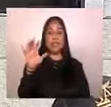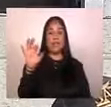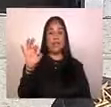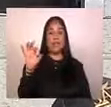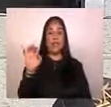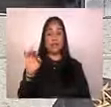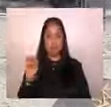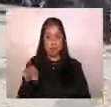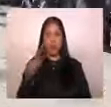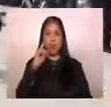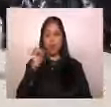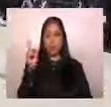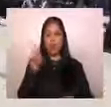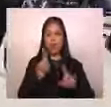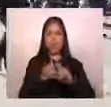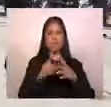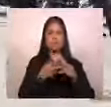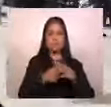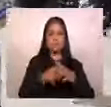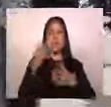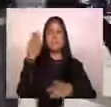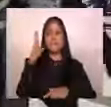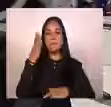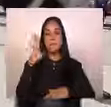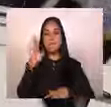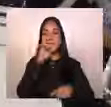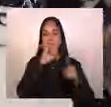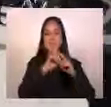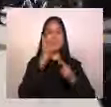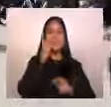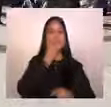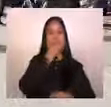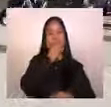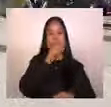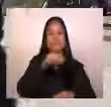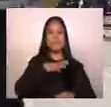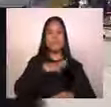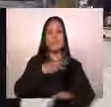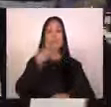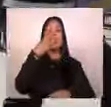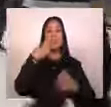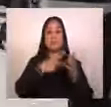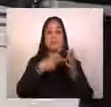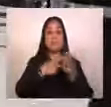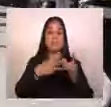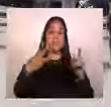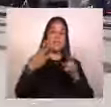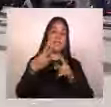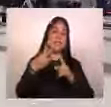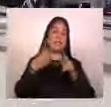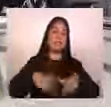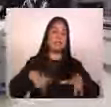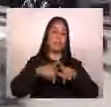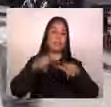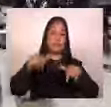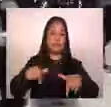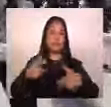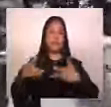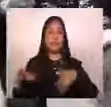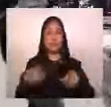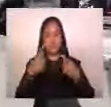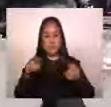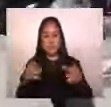estudiantes de nivel medio ciclo básico. Ha obtenido 3 veces el tercer lugar en campeonato de